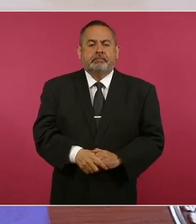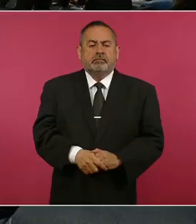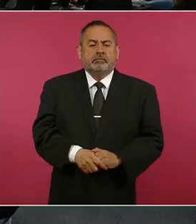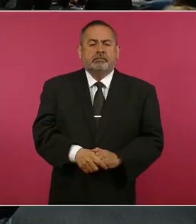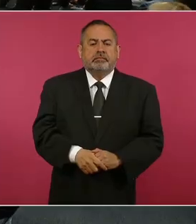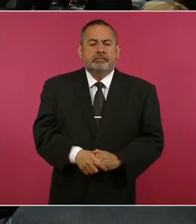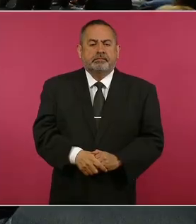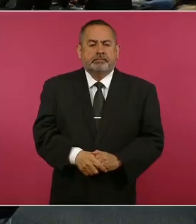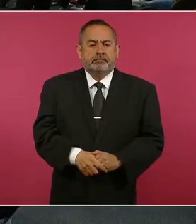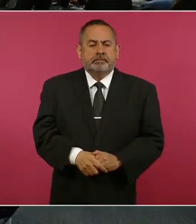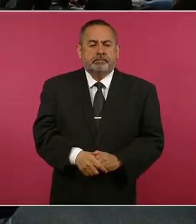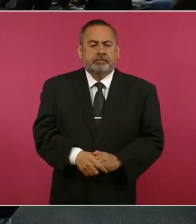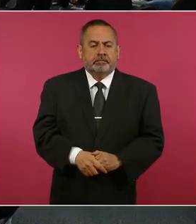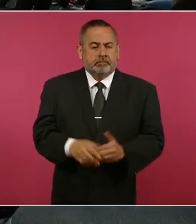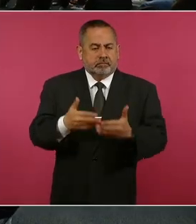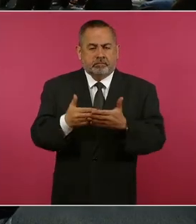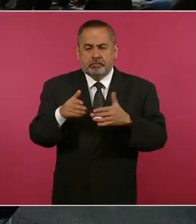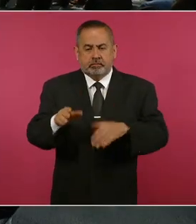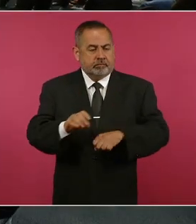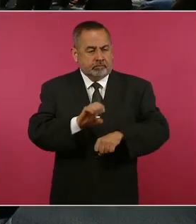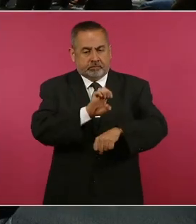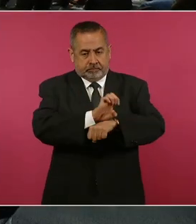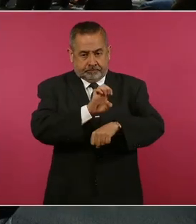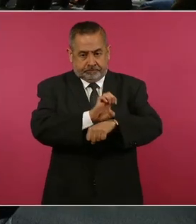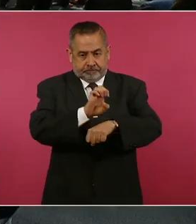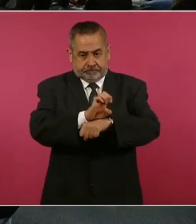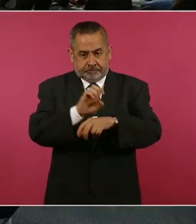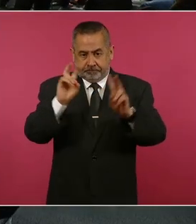ahora con lo de Ecuador,